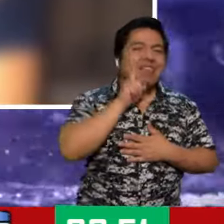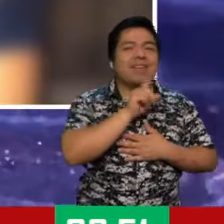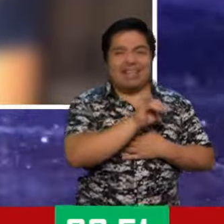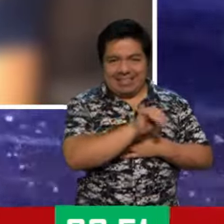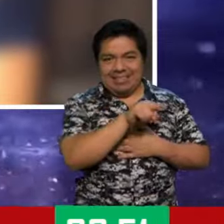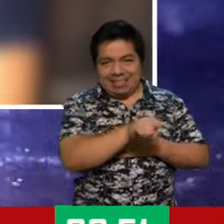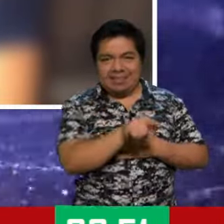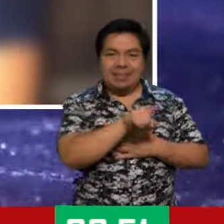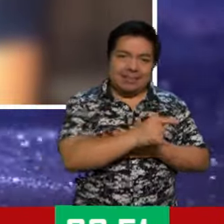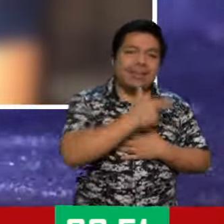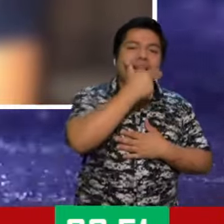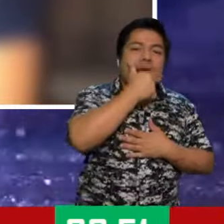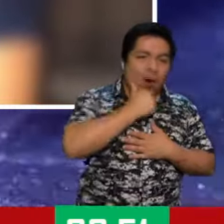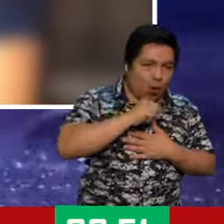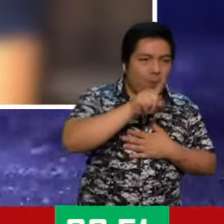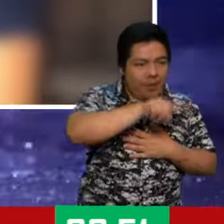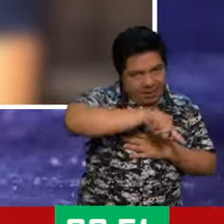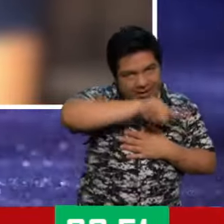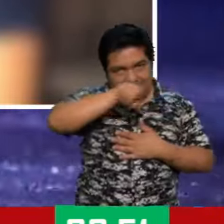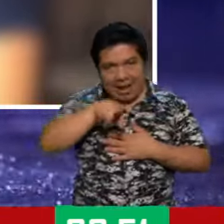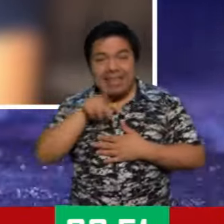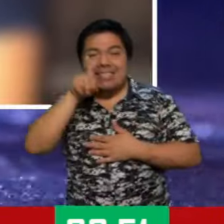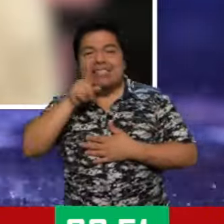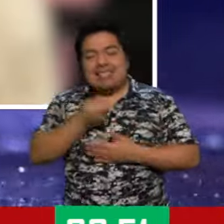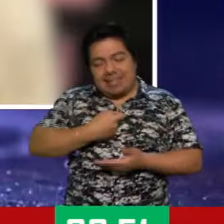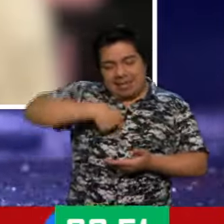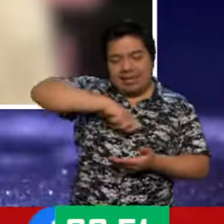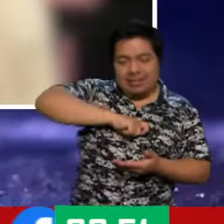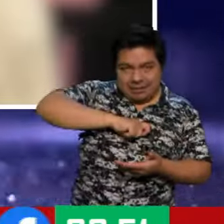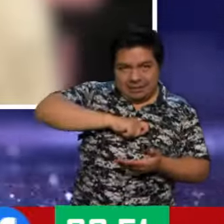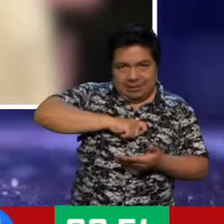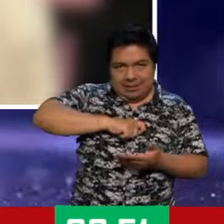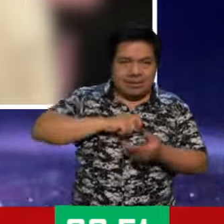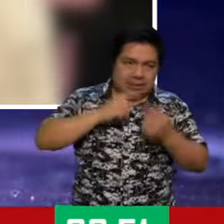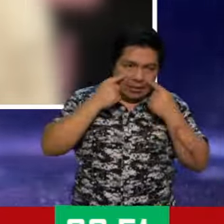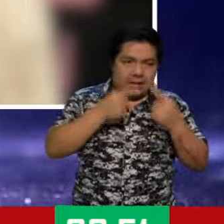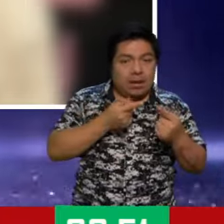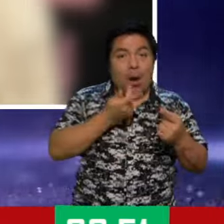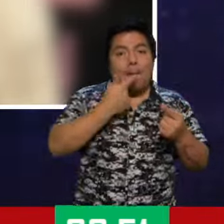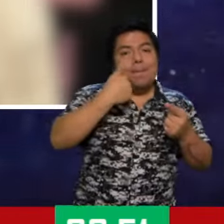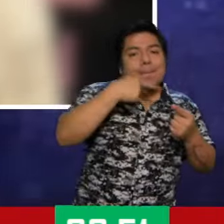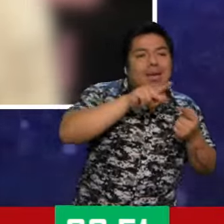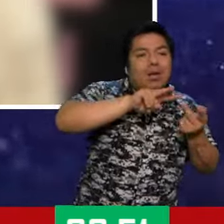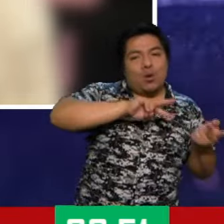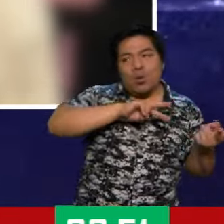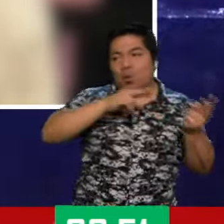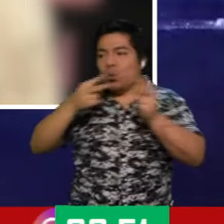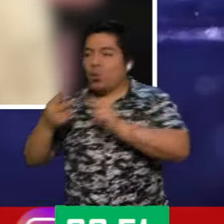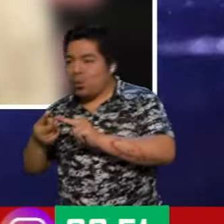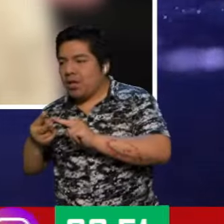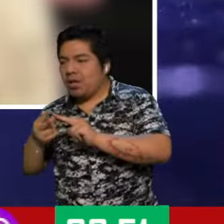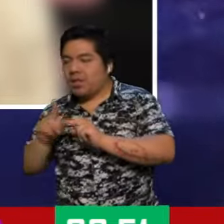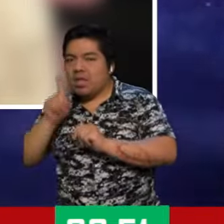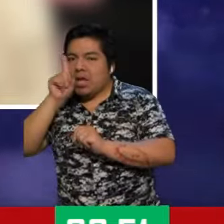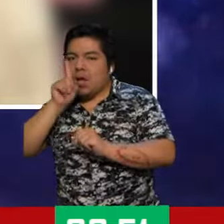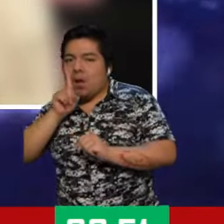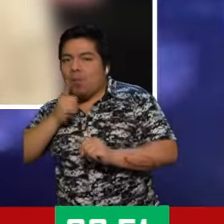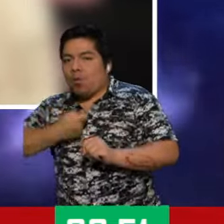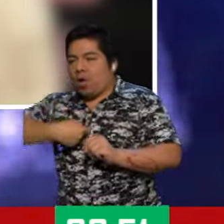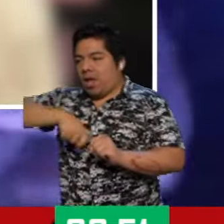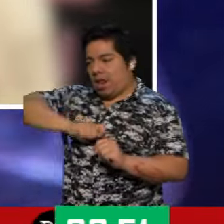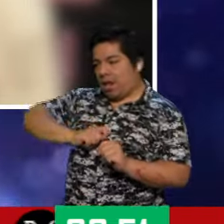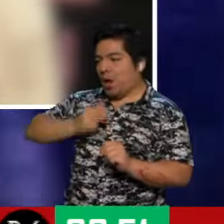de chico a chica. Es más notoria. Exacto, de chico a es chica. Más, se nota más, pero... La presencia, sí. Ni se nota la otra, pues como no. Si